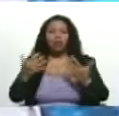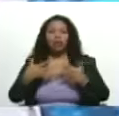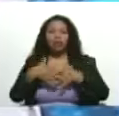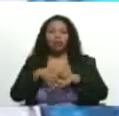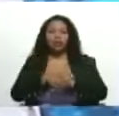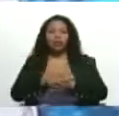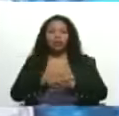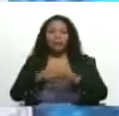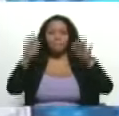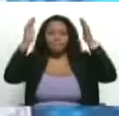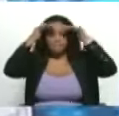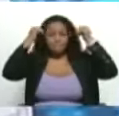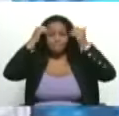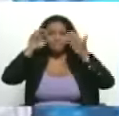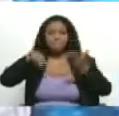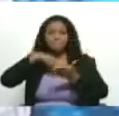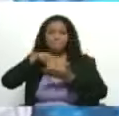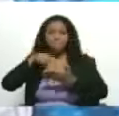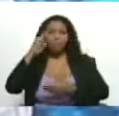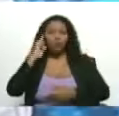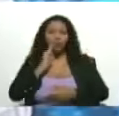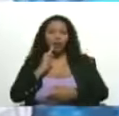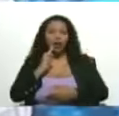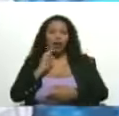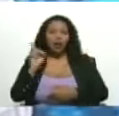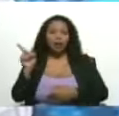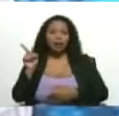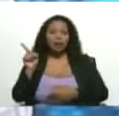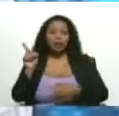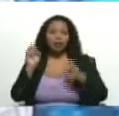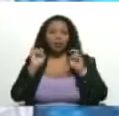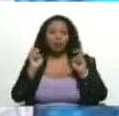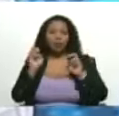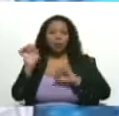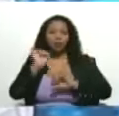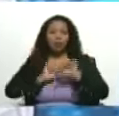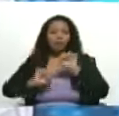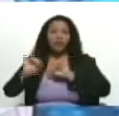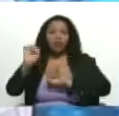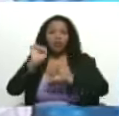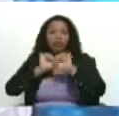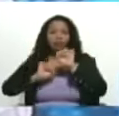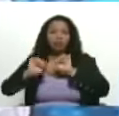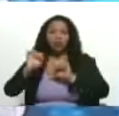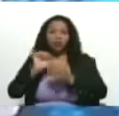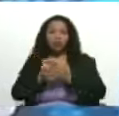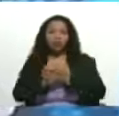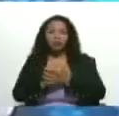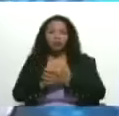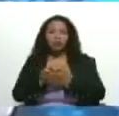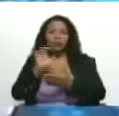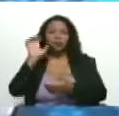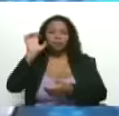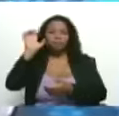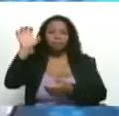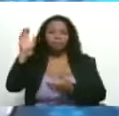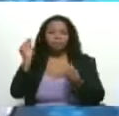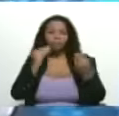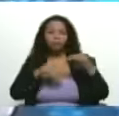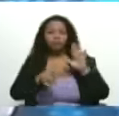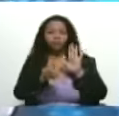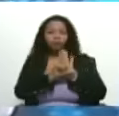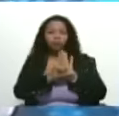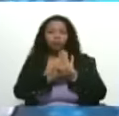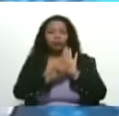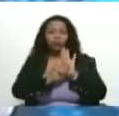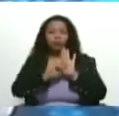Milicia Nacional Bolivariana como una instancia de defensa de la nación de acuerdo a la ley